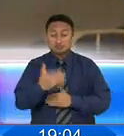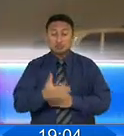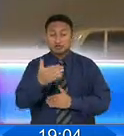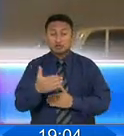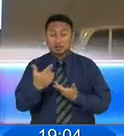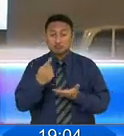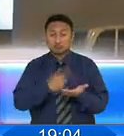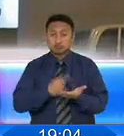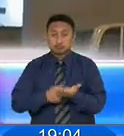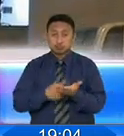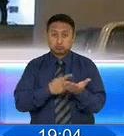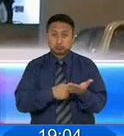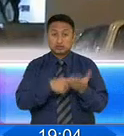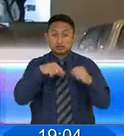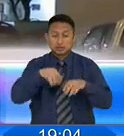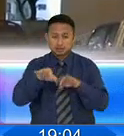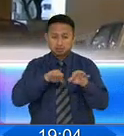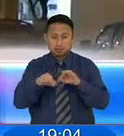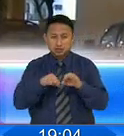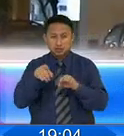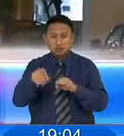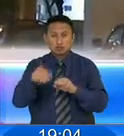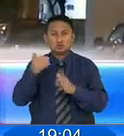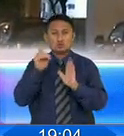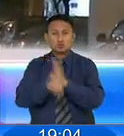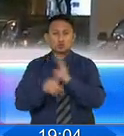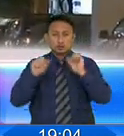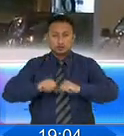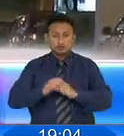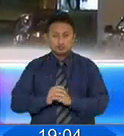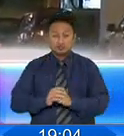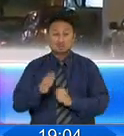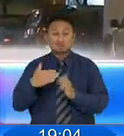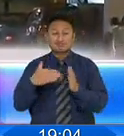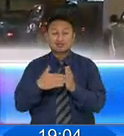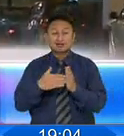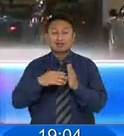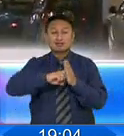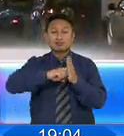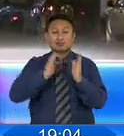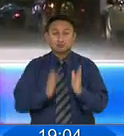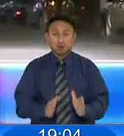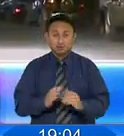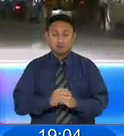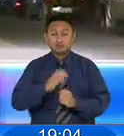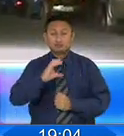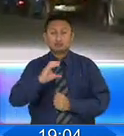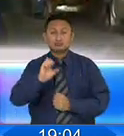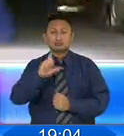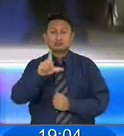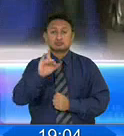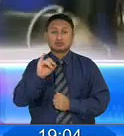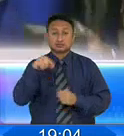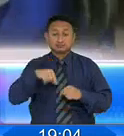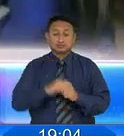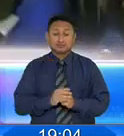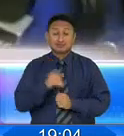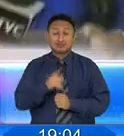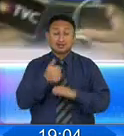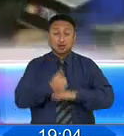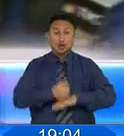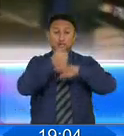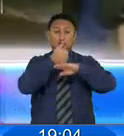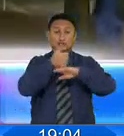la audiencia de formulación de cargos al contralor Pablo Celi. El motivo es que él cuenta con fuero de corte, motivo por el cual